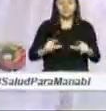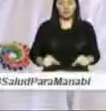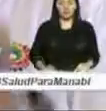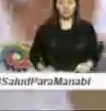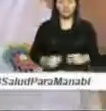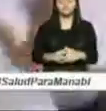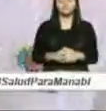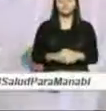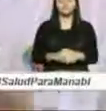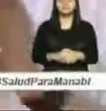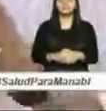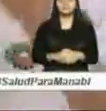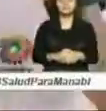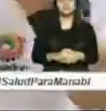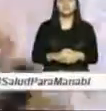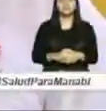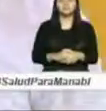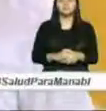es